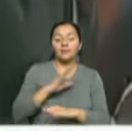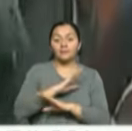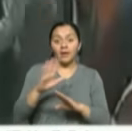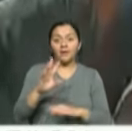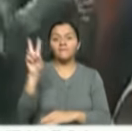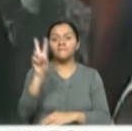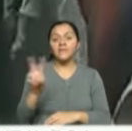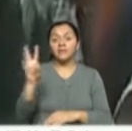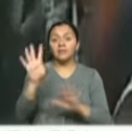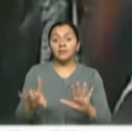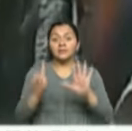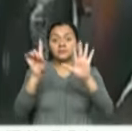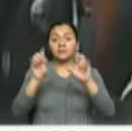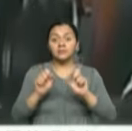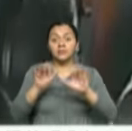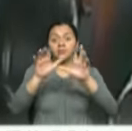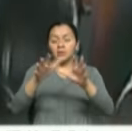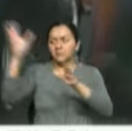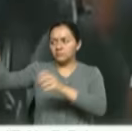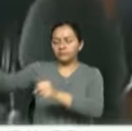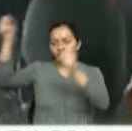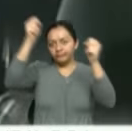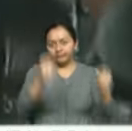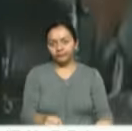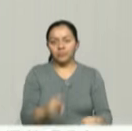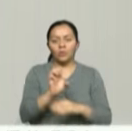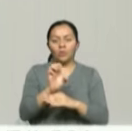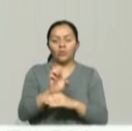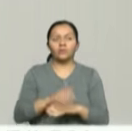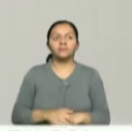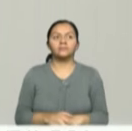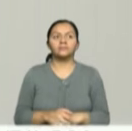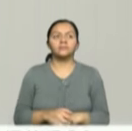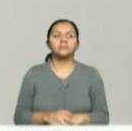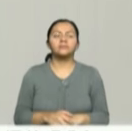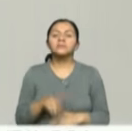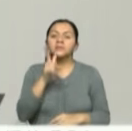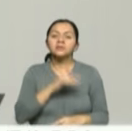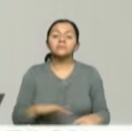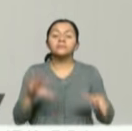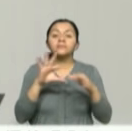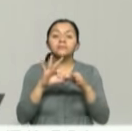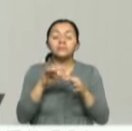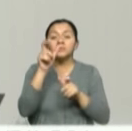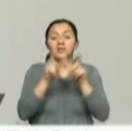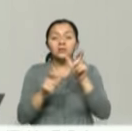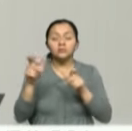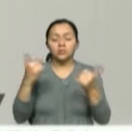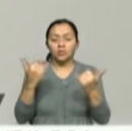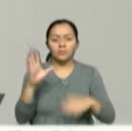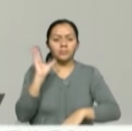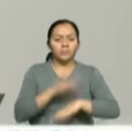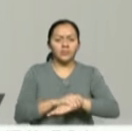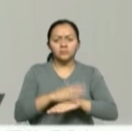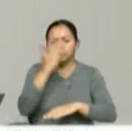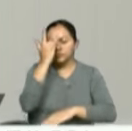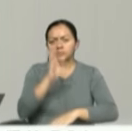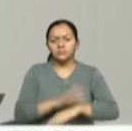16 de septiembre arribó extraditado desde Colombia. La participación de este ciudadano hoy detenido es pues